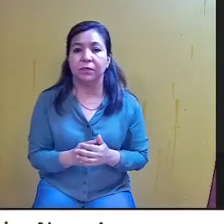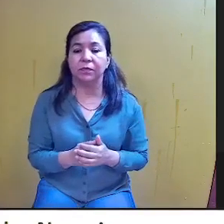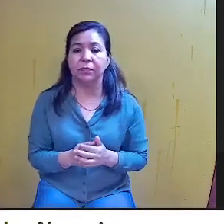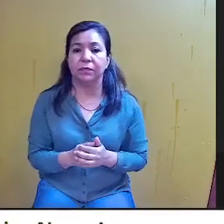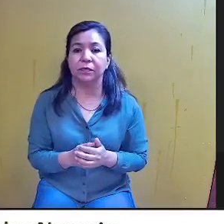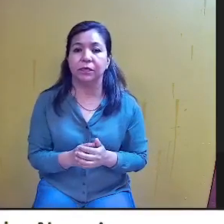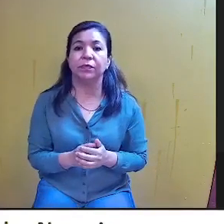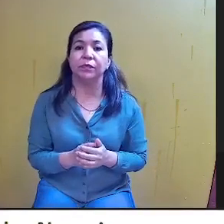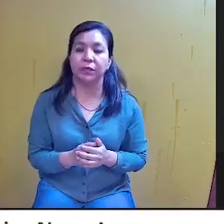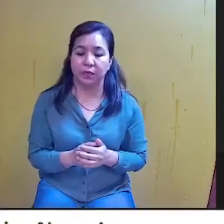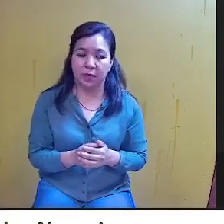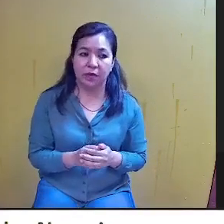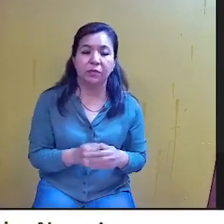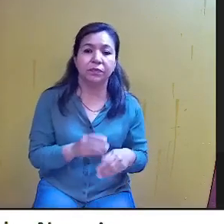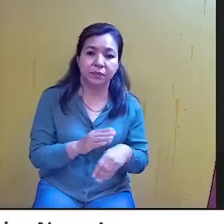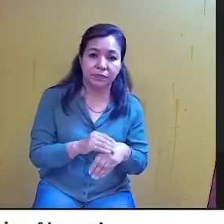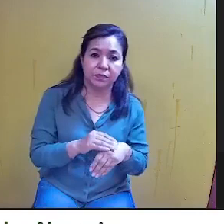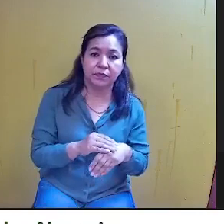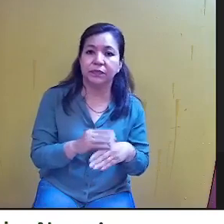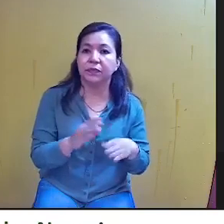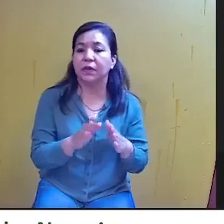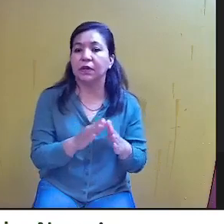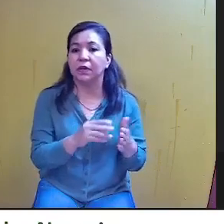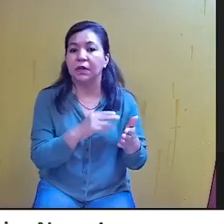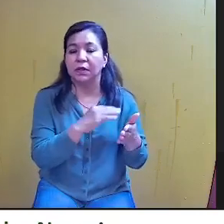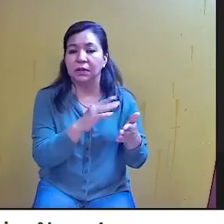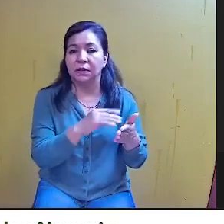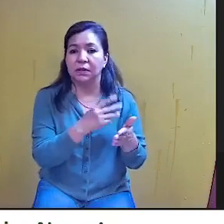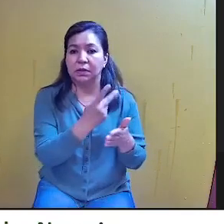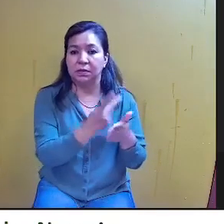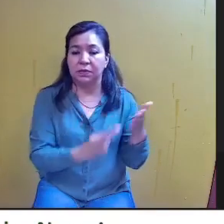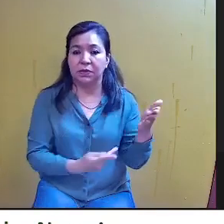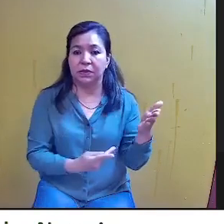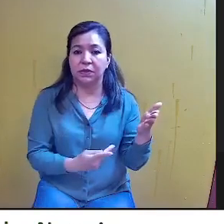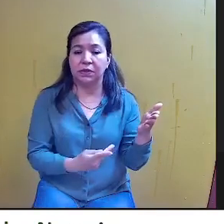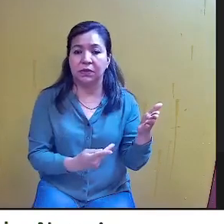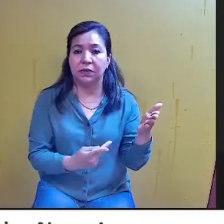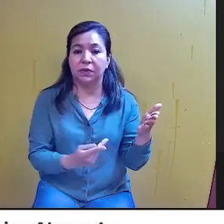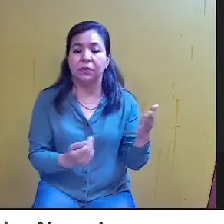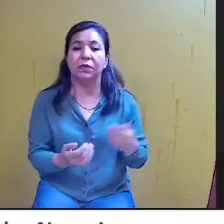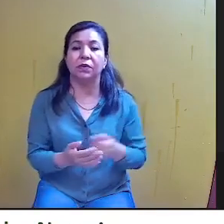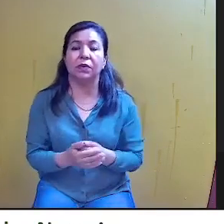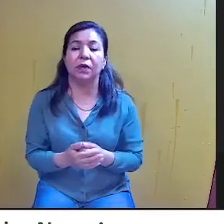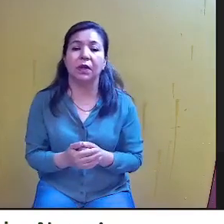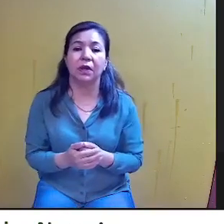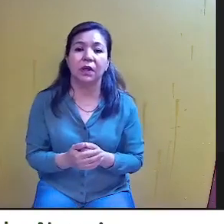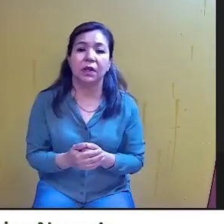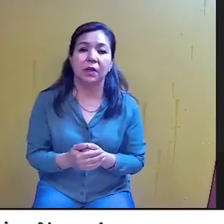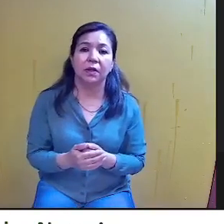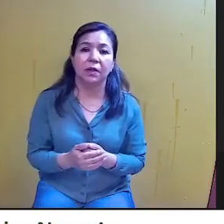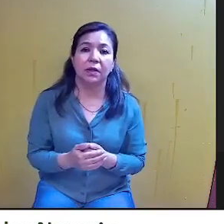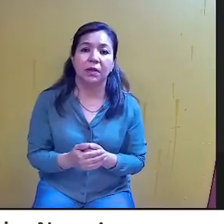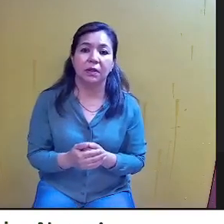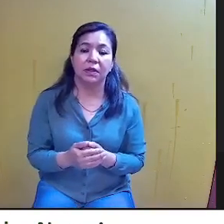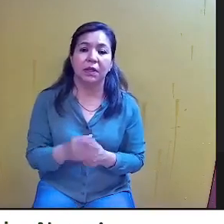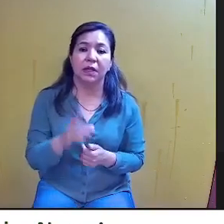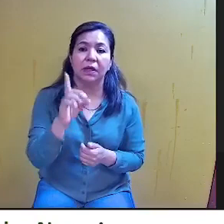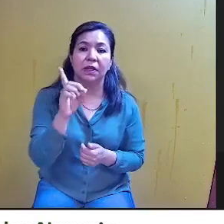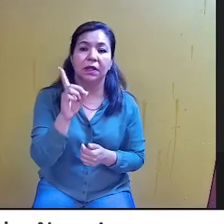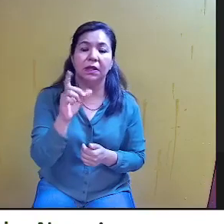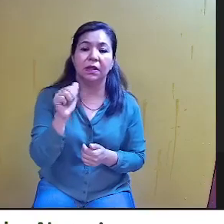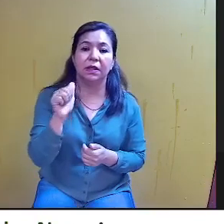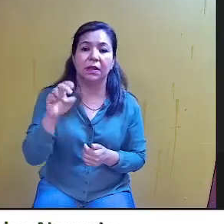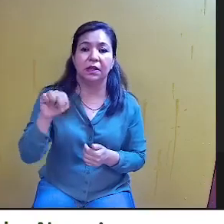su autorización, magistrada presidenta, el proyecto de la cuenta es el relativo al juicio electoral ciudadano promovido por la ciudadana Daniela Inés